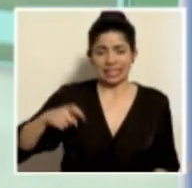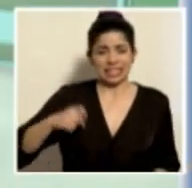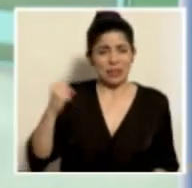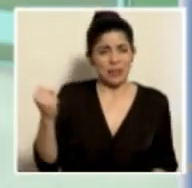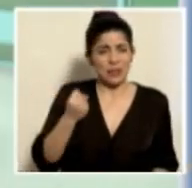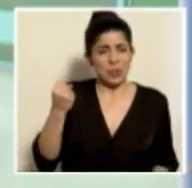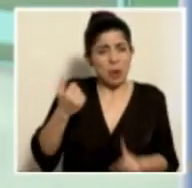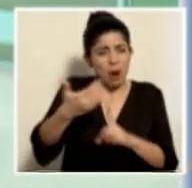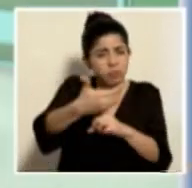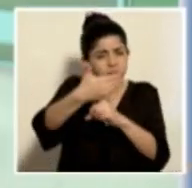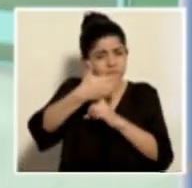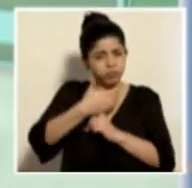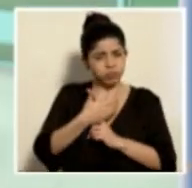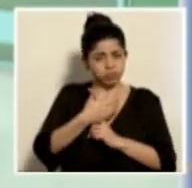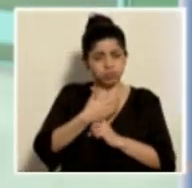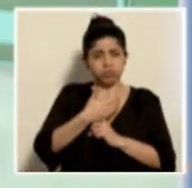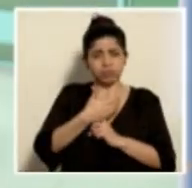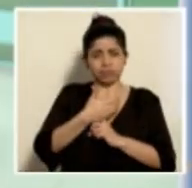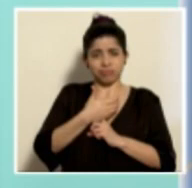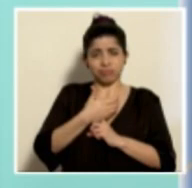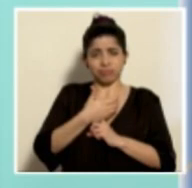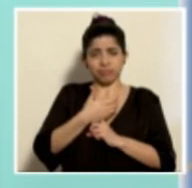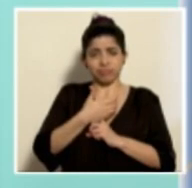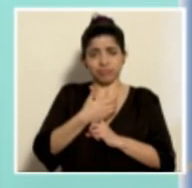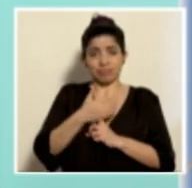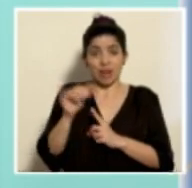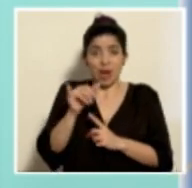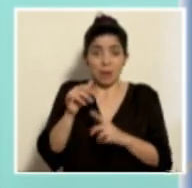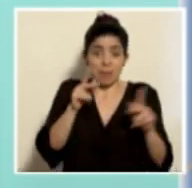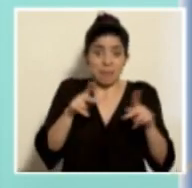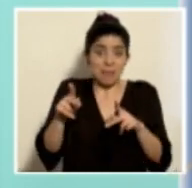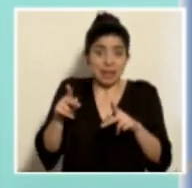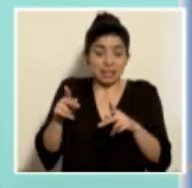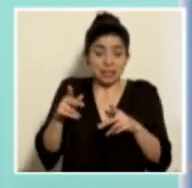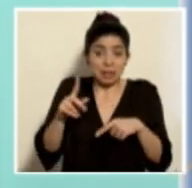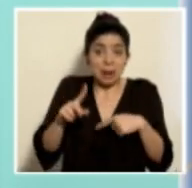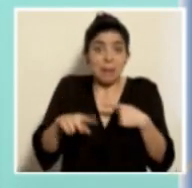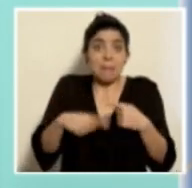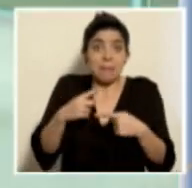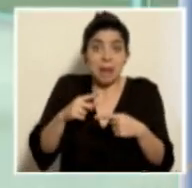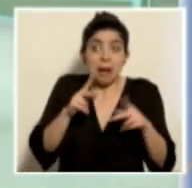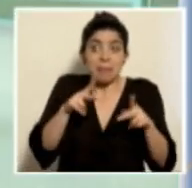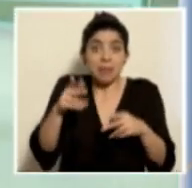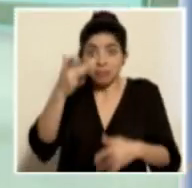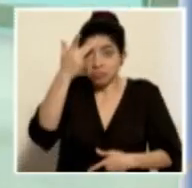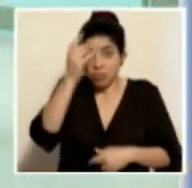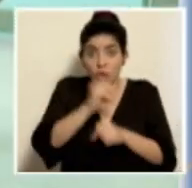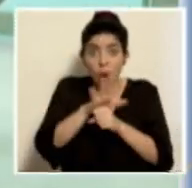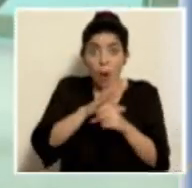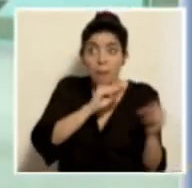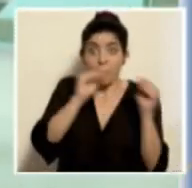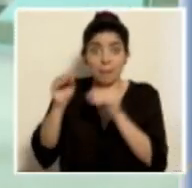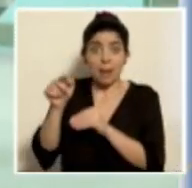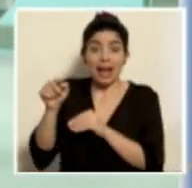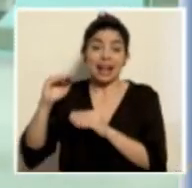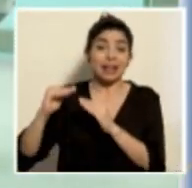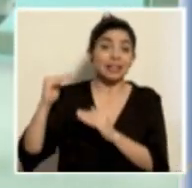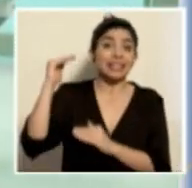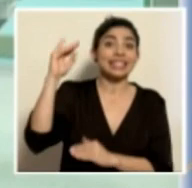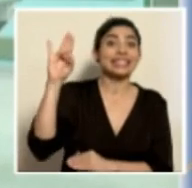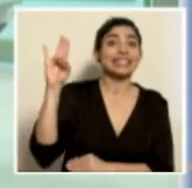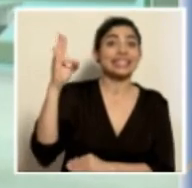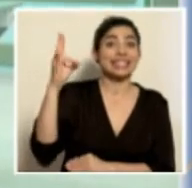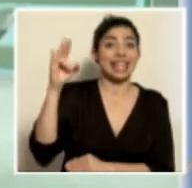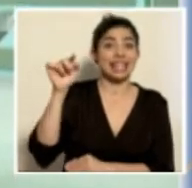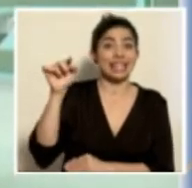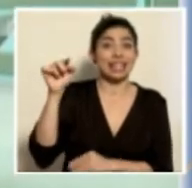extremo, como ya los que van a estar en este edificio ya son contagiados COVID, ese piso 7, que